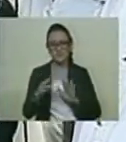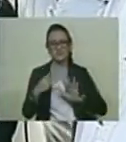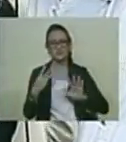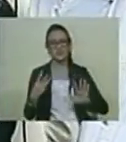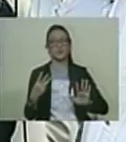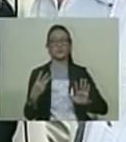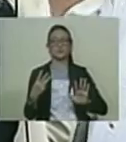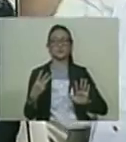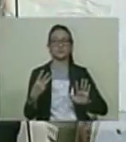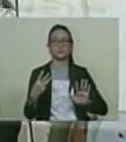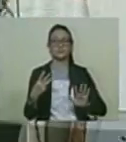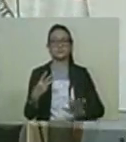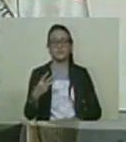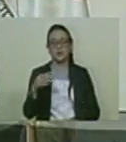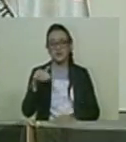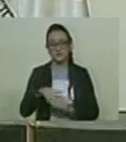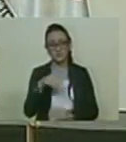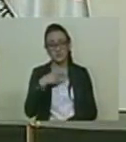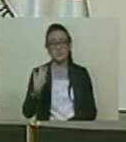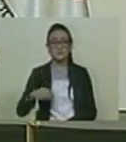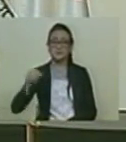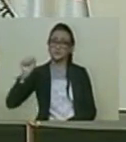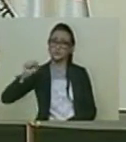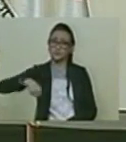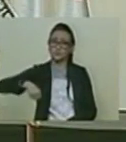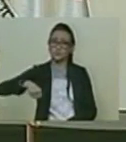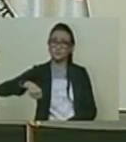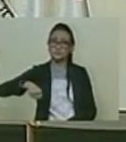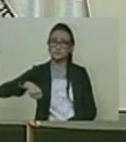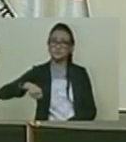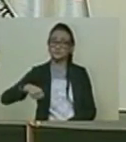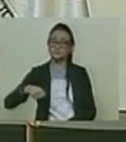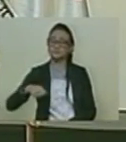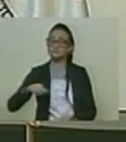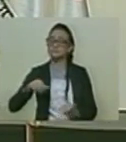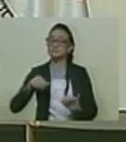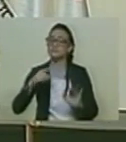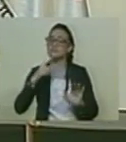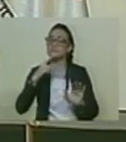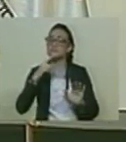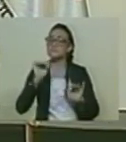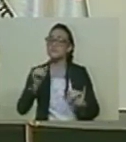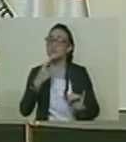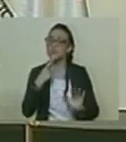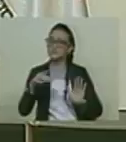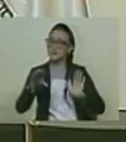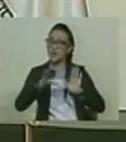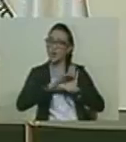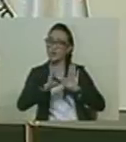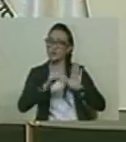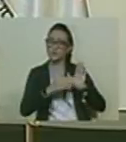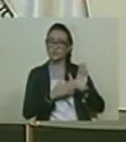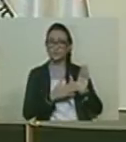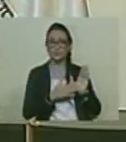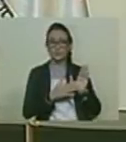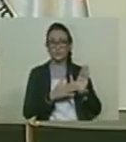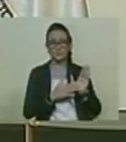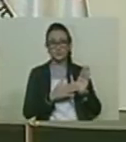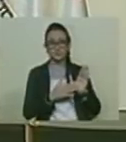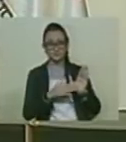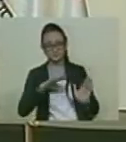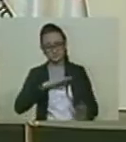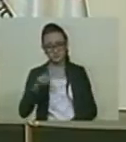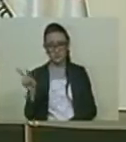habrá elecciones presidenciales como manda la Constitución de nuestra amada